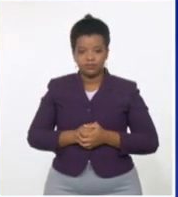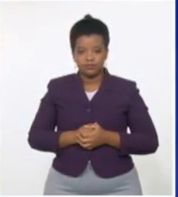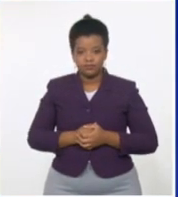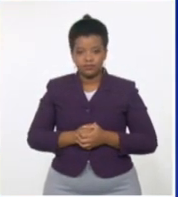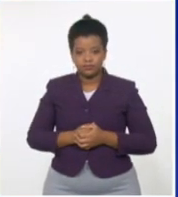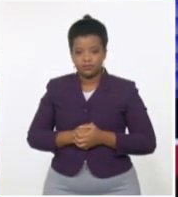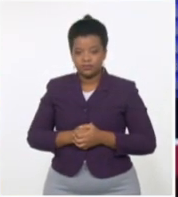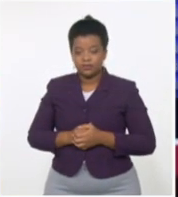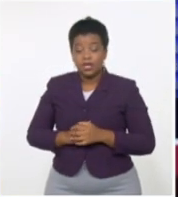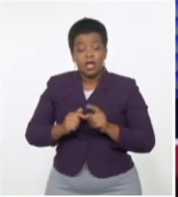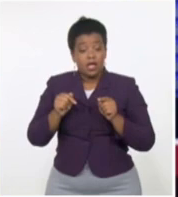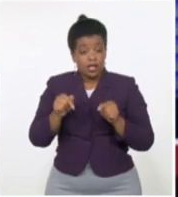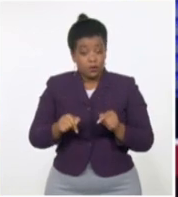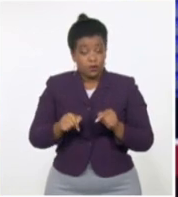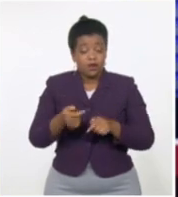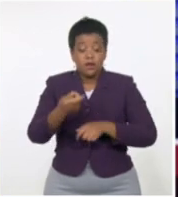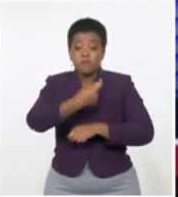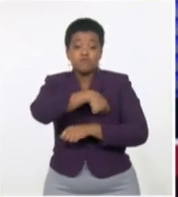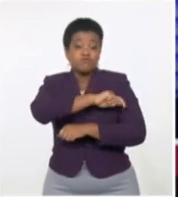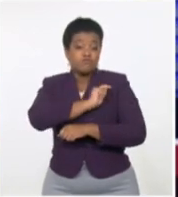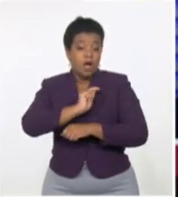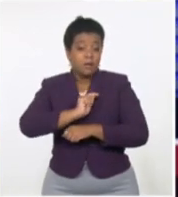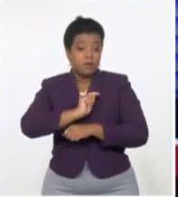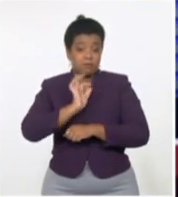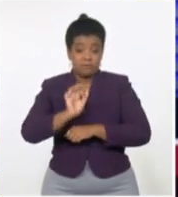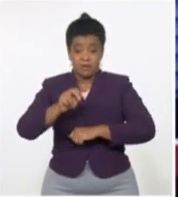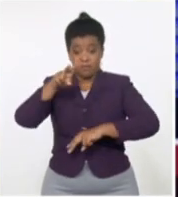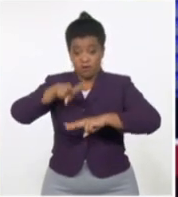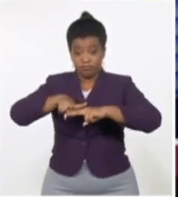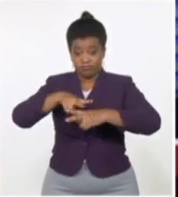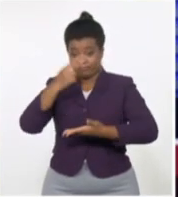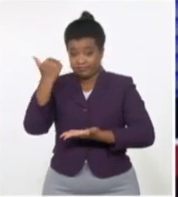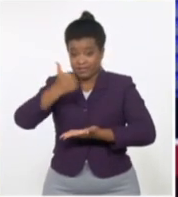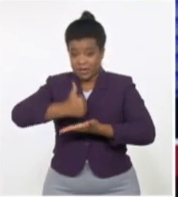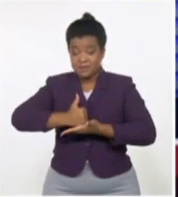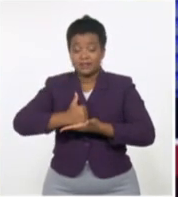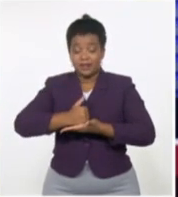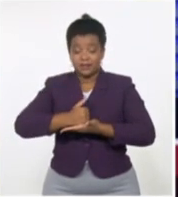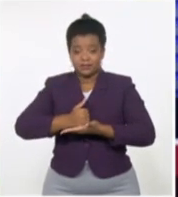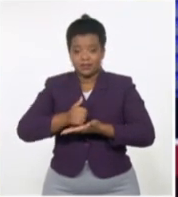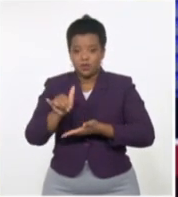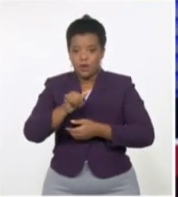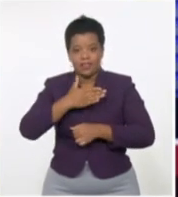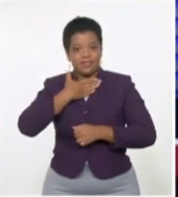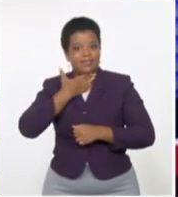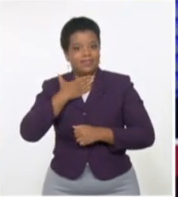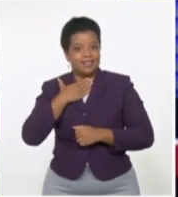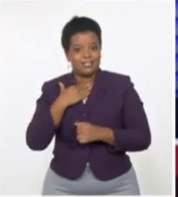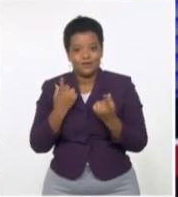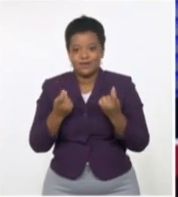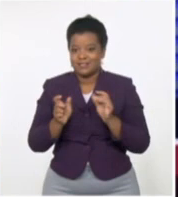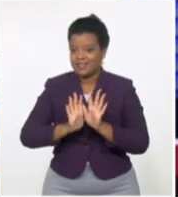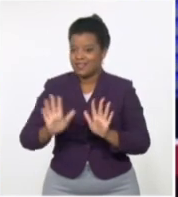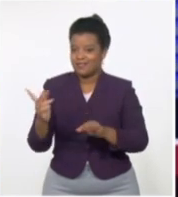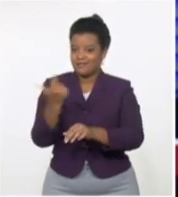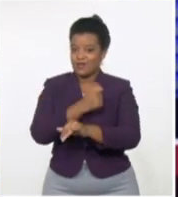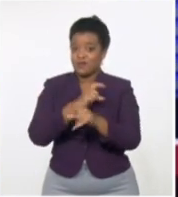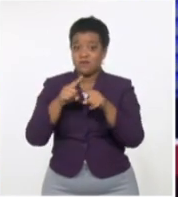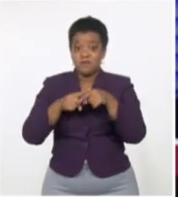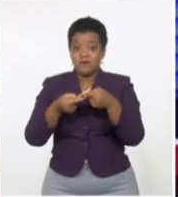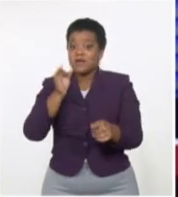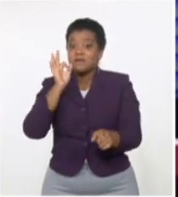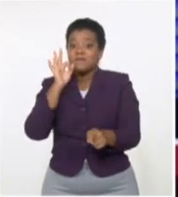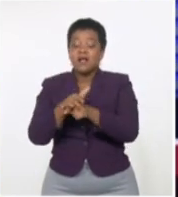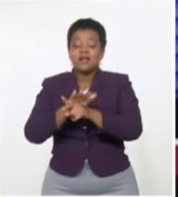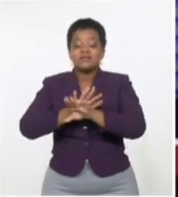expectativa crea, por supuesto, entre la población capitalina el hecho de que se ha anunciado ya la intervención poblacional y